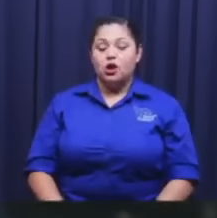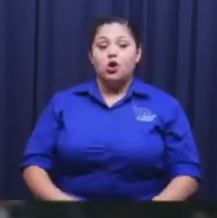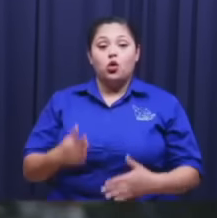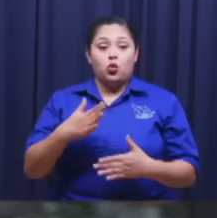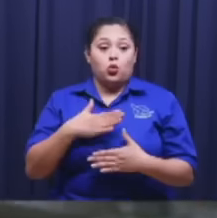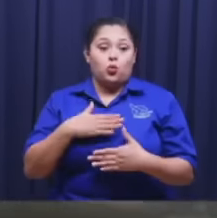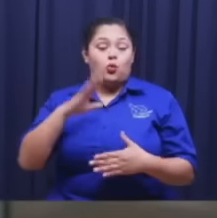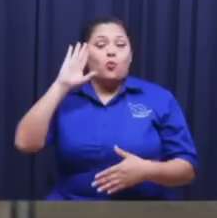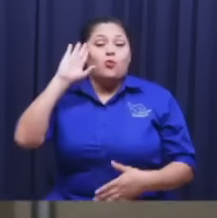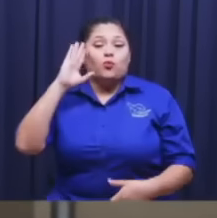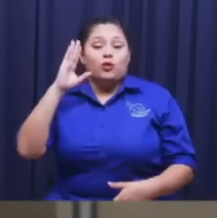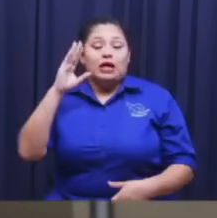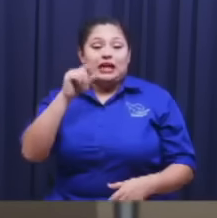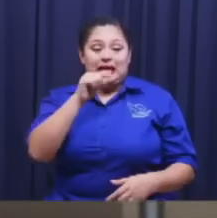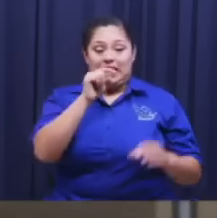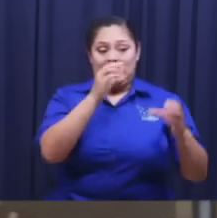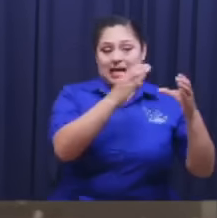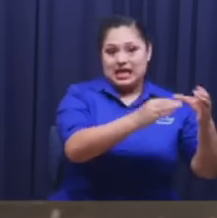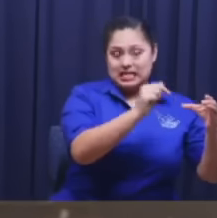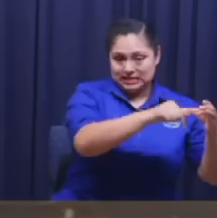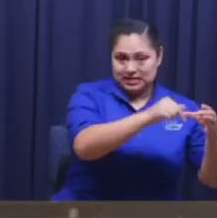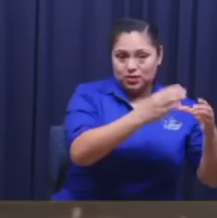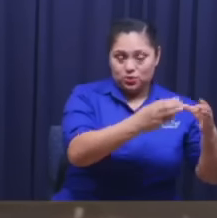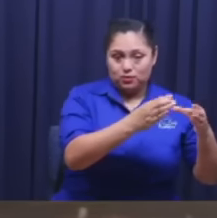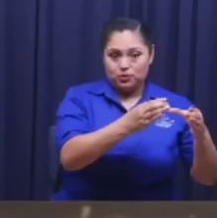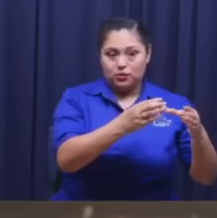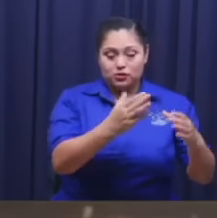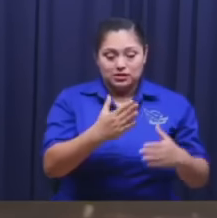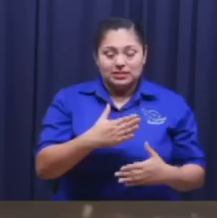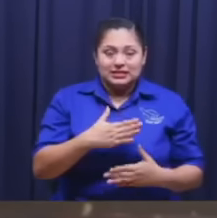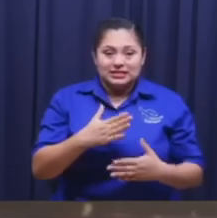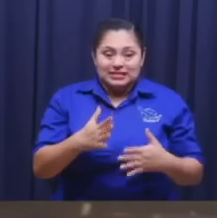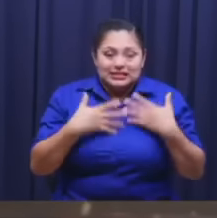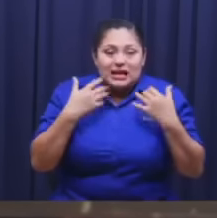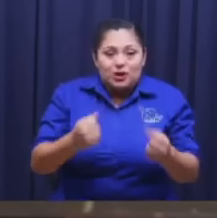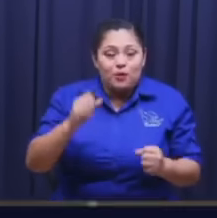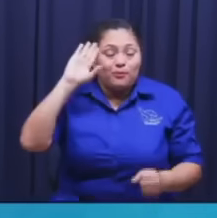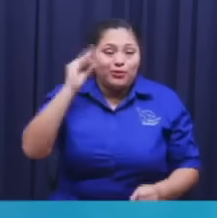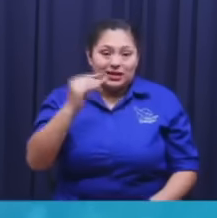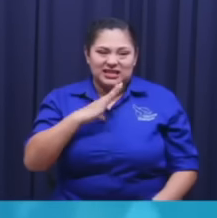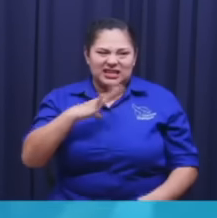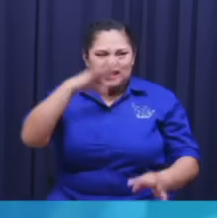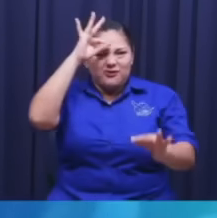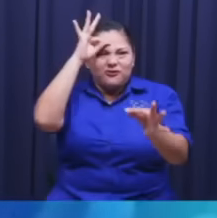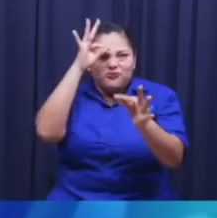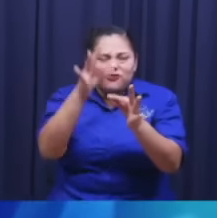Confió. Confió. Tenía una especie de fe.